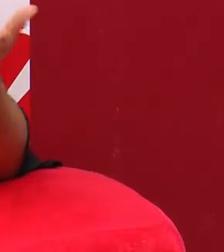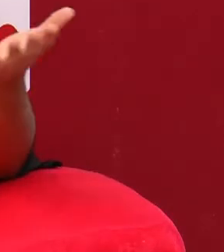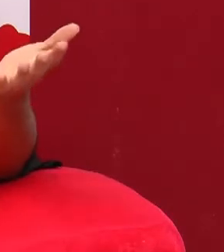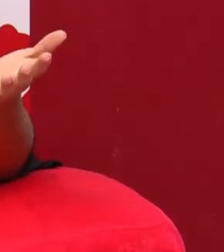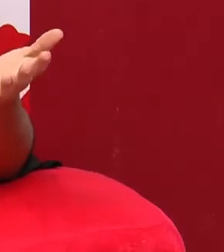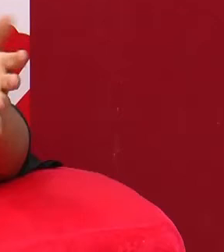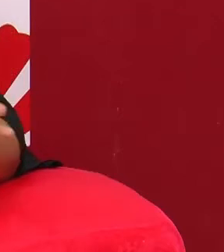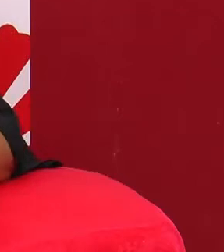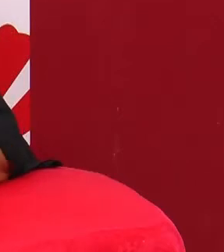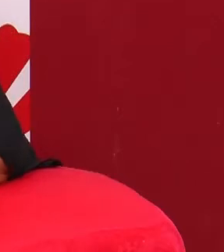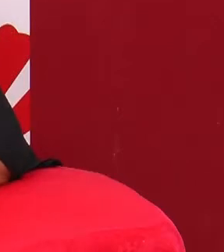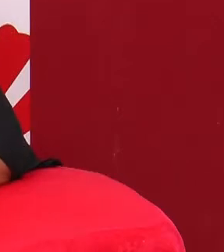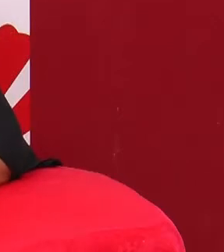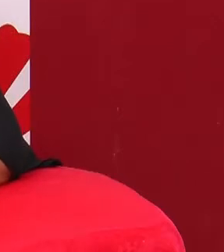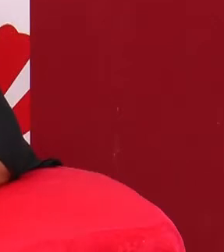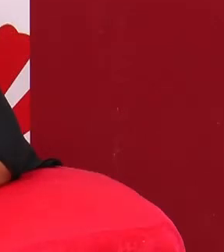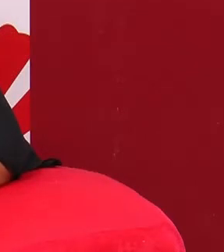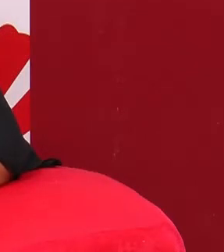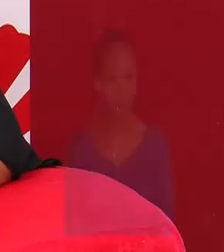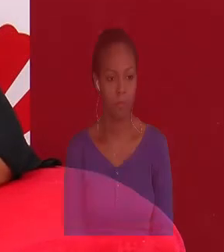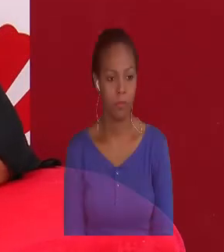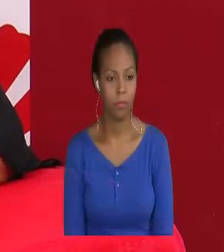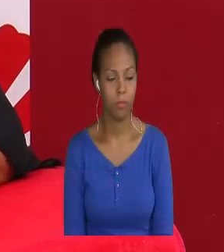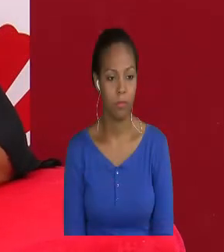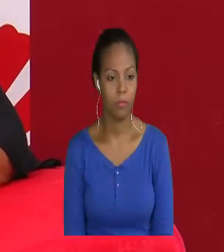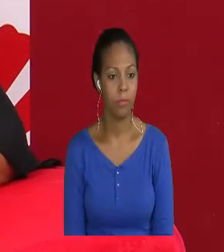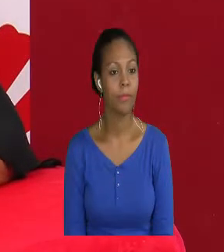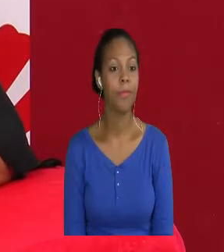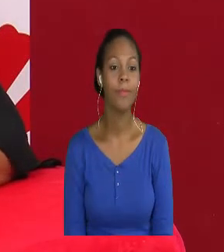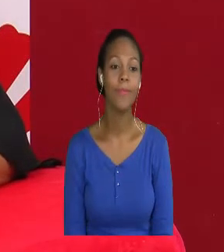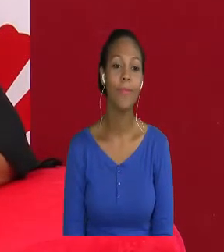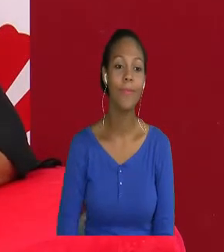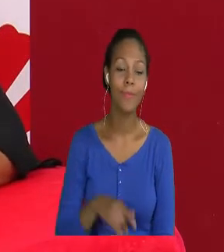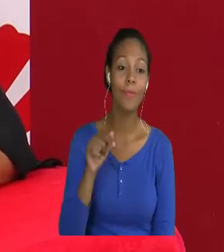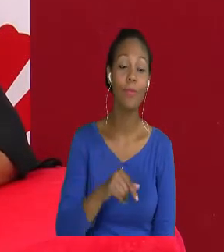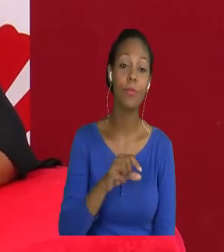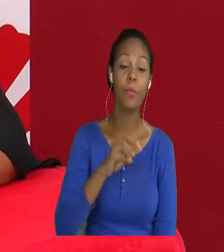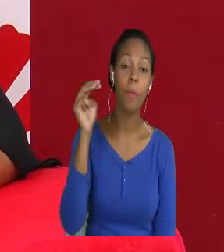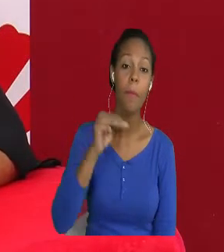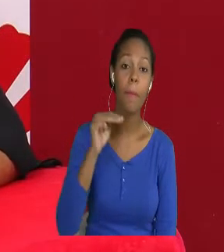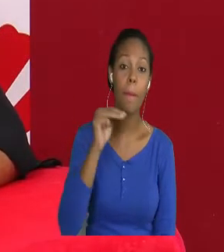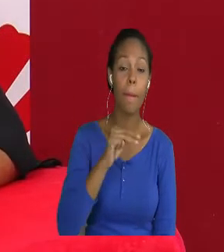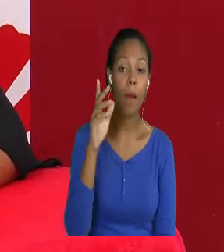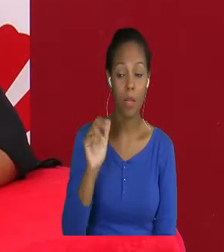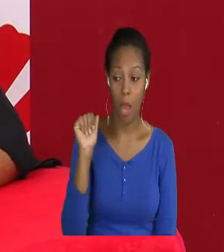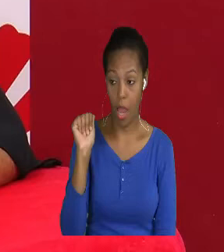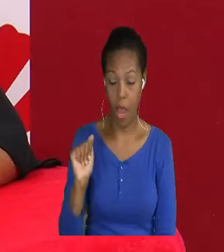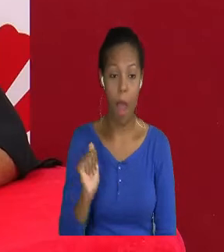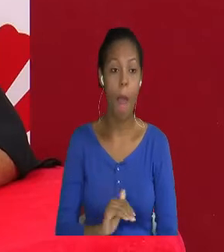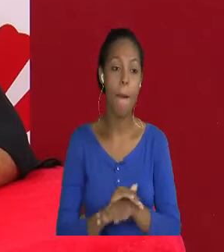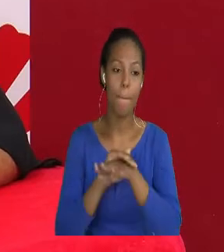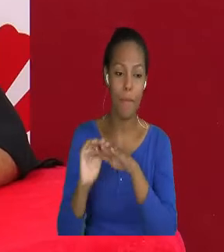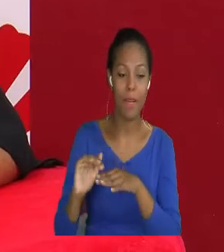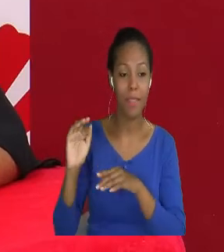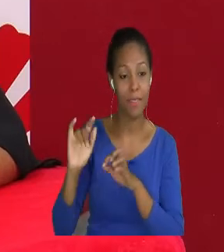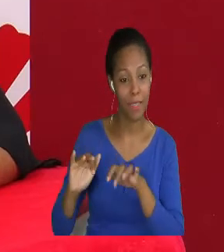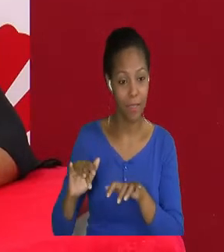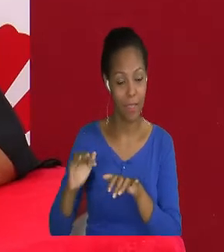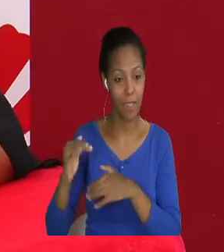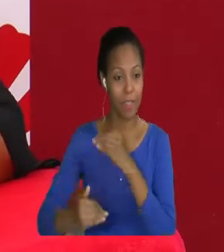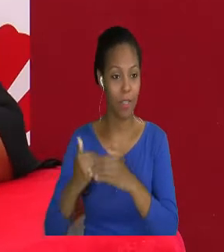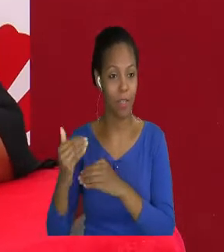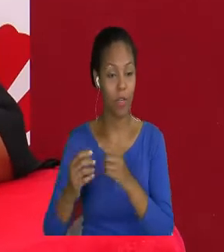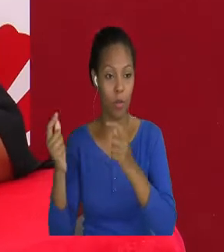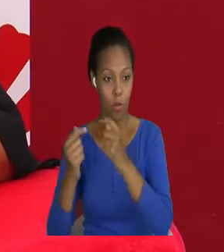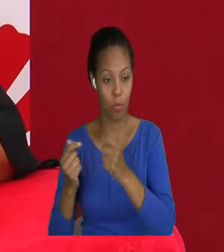Y para esto no podíamos tener otra invitada que no fuera Jenny Suárez, la secretaria de Desarrollo Económico y Social de nuestro